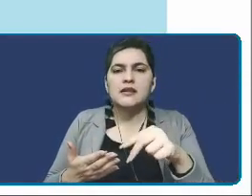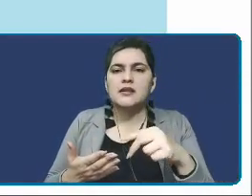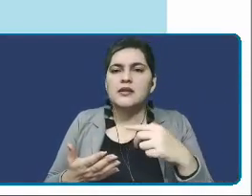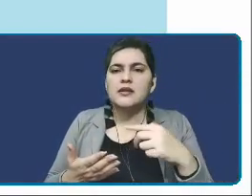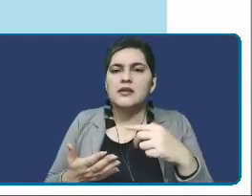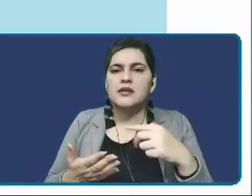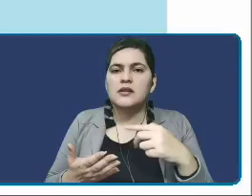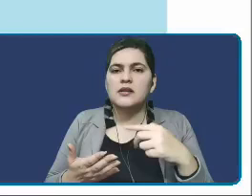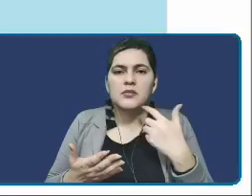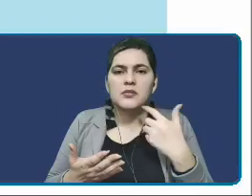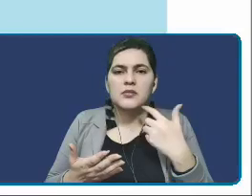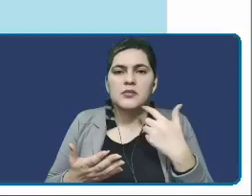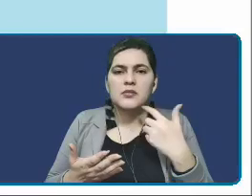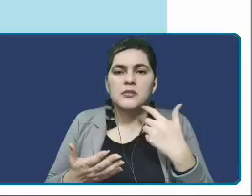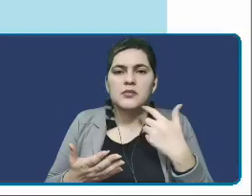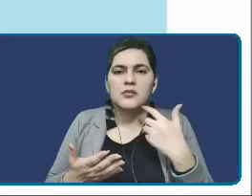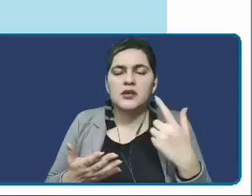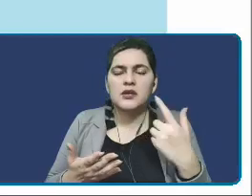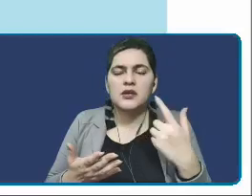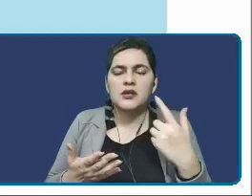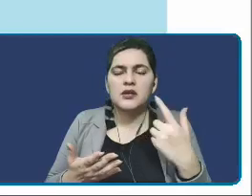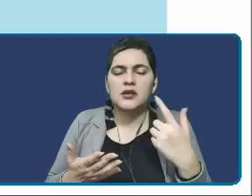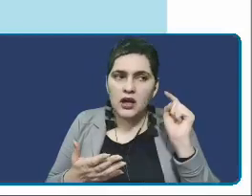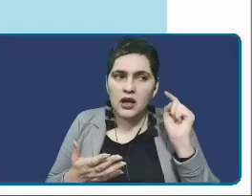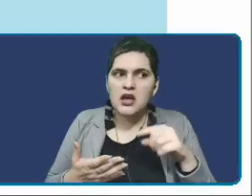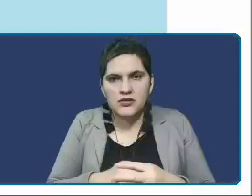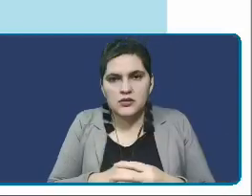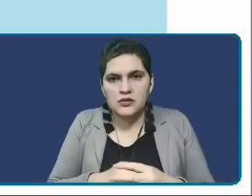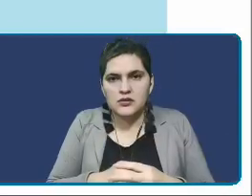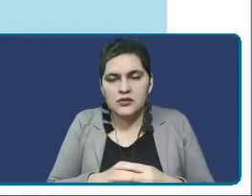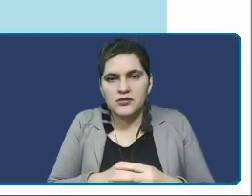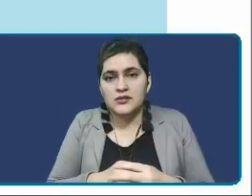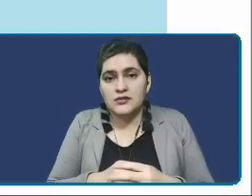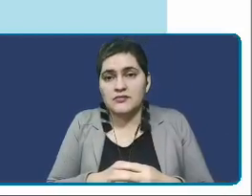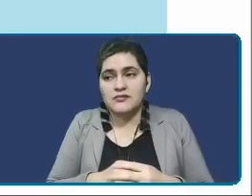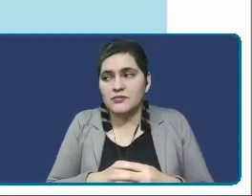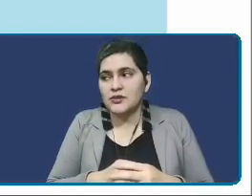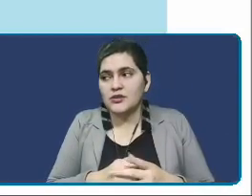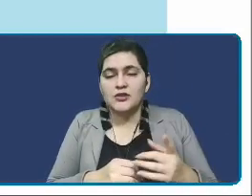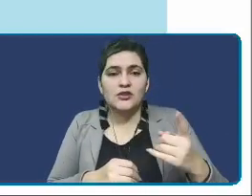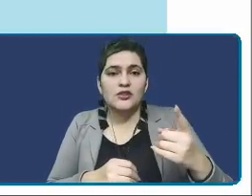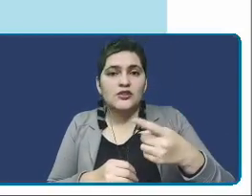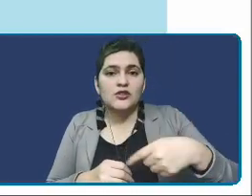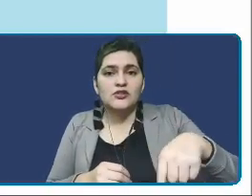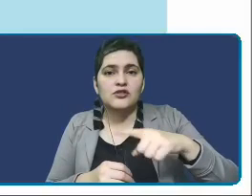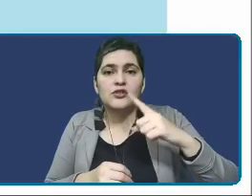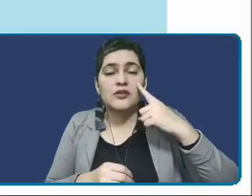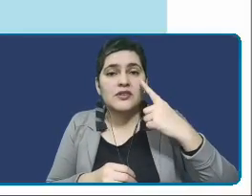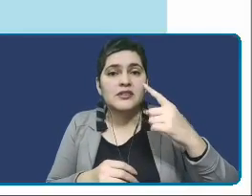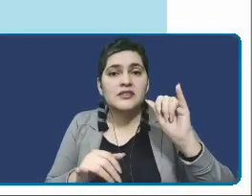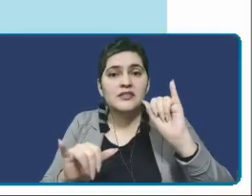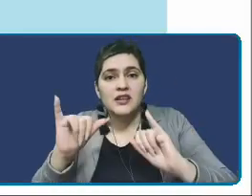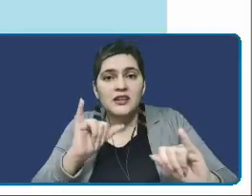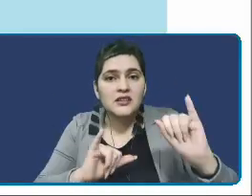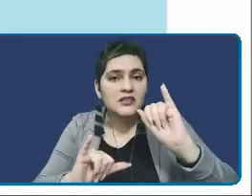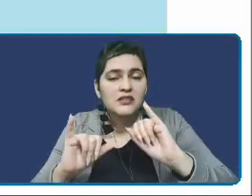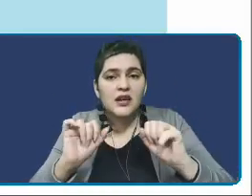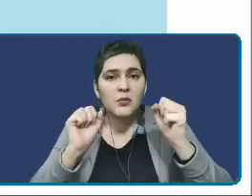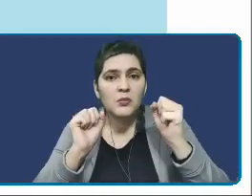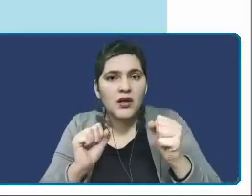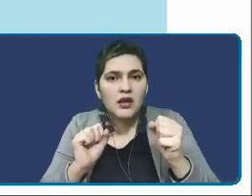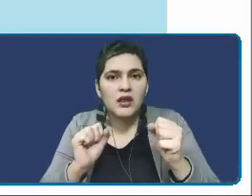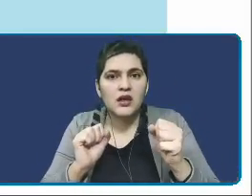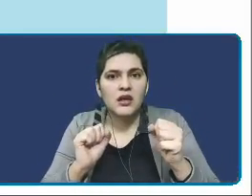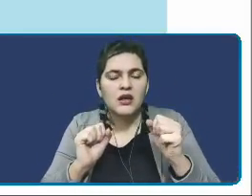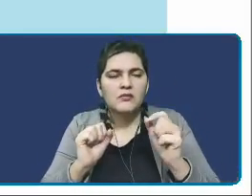niños tuvieron mejoría, pero para que nosotros como desde el punto de vista como científicos podamos decir una aseveración así, tiene